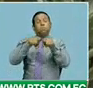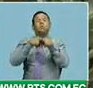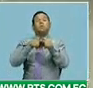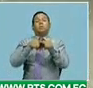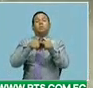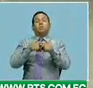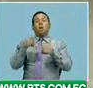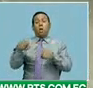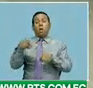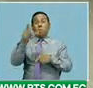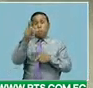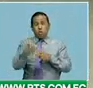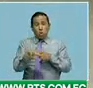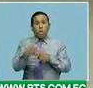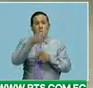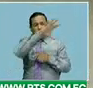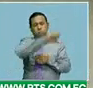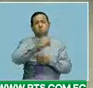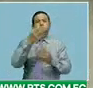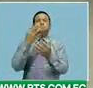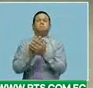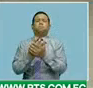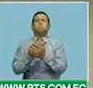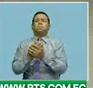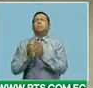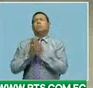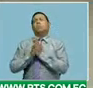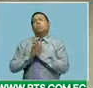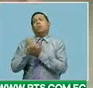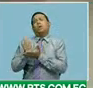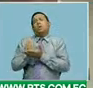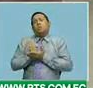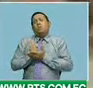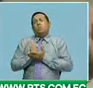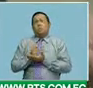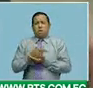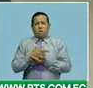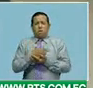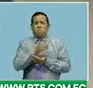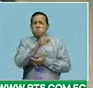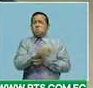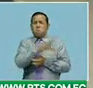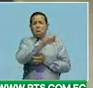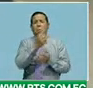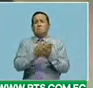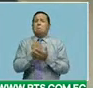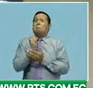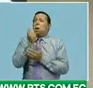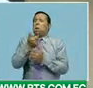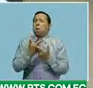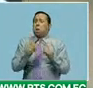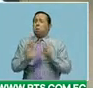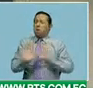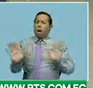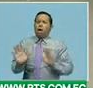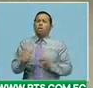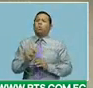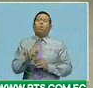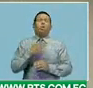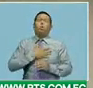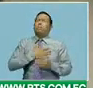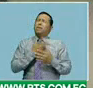muerte. ¡Ayúdenme! Que este psicópata no salga mañana ni pasado, porque es un ser humano que se ha muerto, es mi